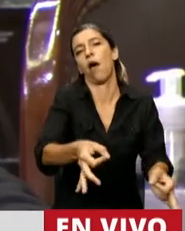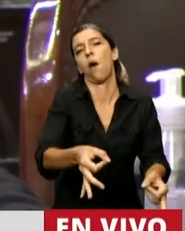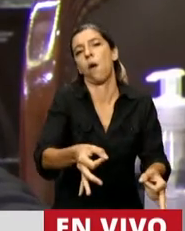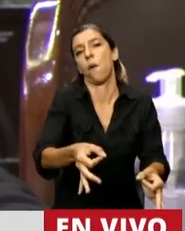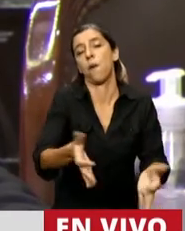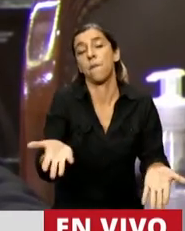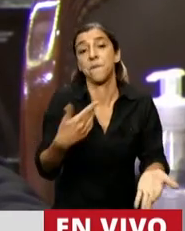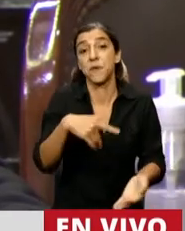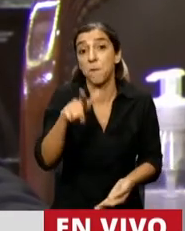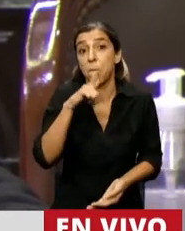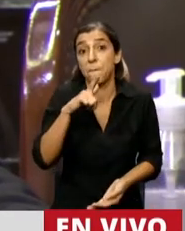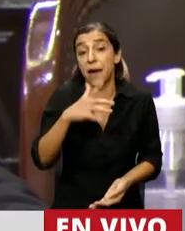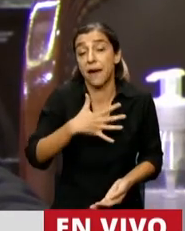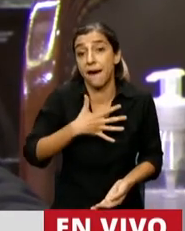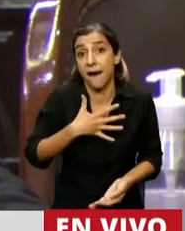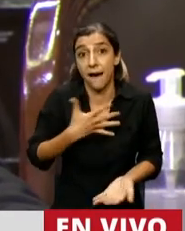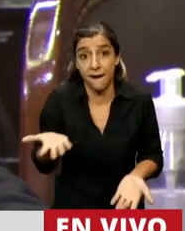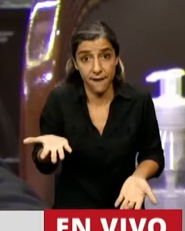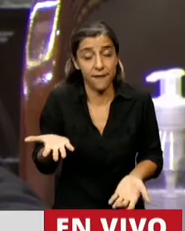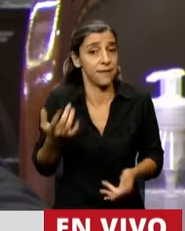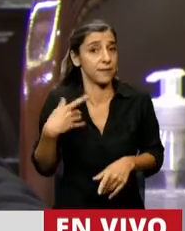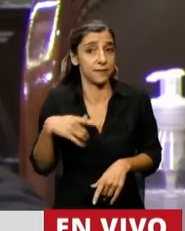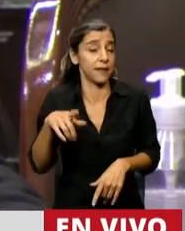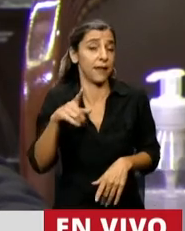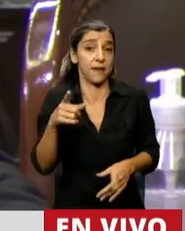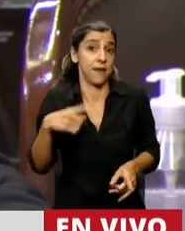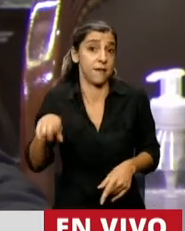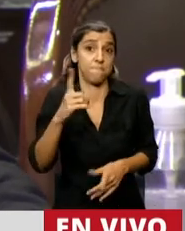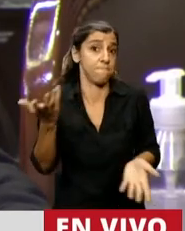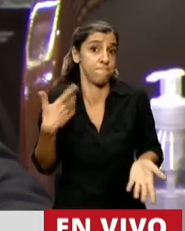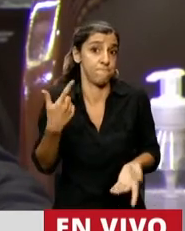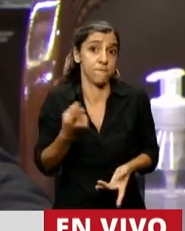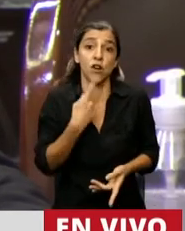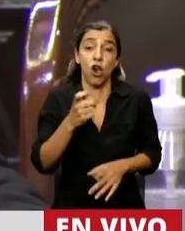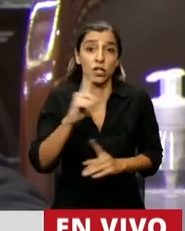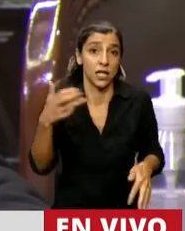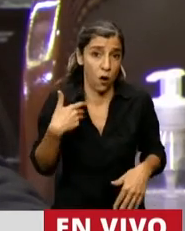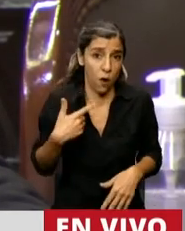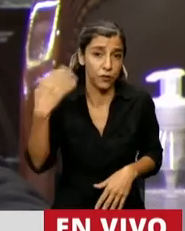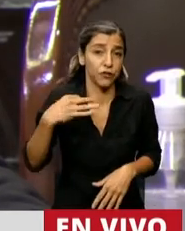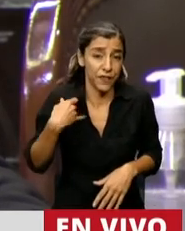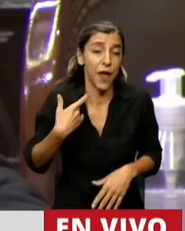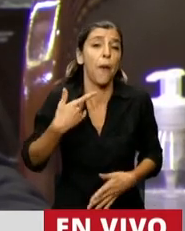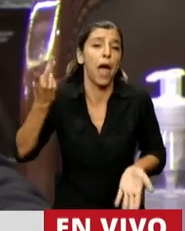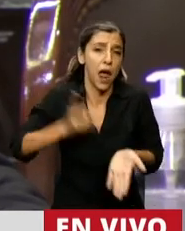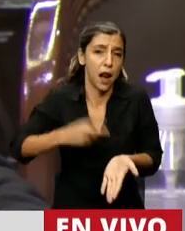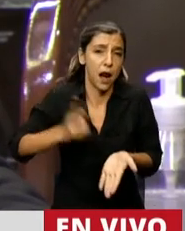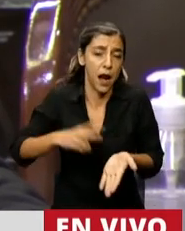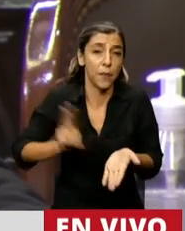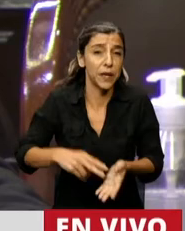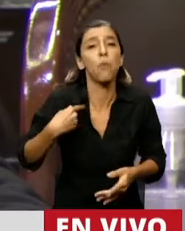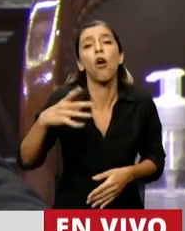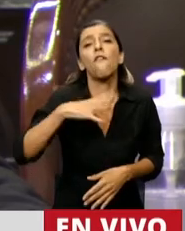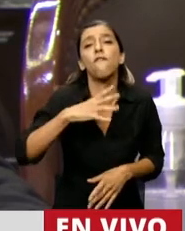porque lamentablemente no son replicadas una y 1.500 veces en los medios de comunicación. Sí las